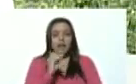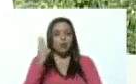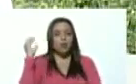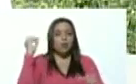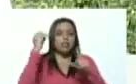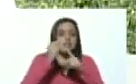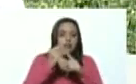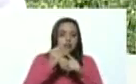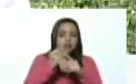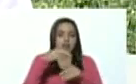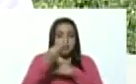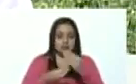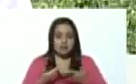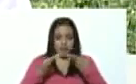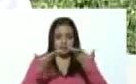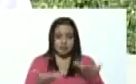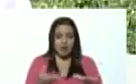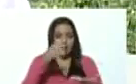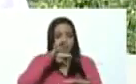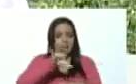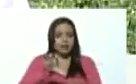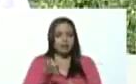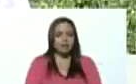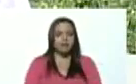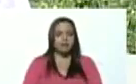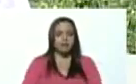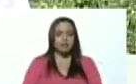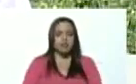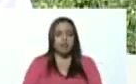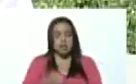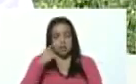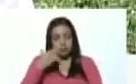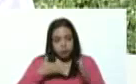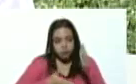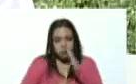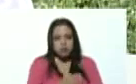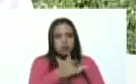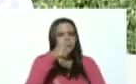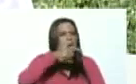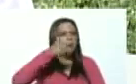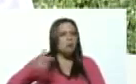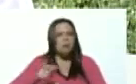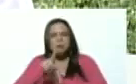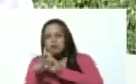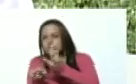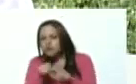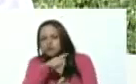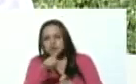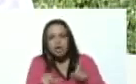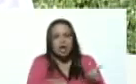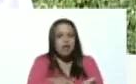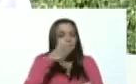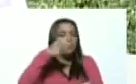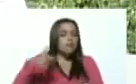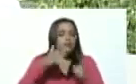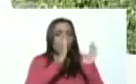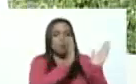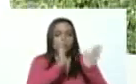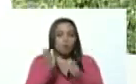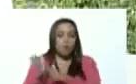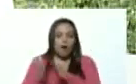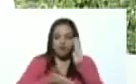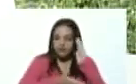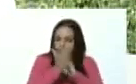del país. Y nosotros, bueno, nos fuimos a las catacumbas del pueblo, a consultar al pueblo, al Poder Popular Organizado. Fuimos